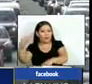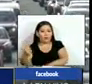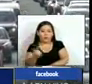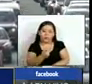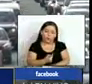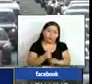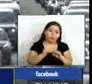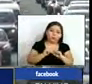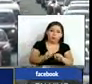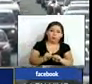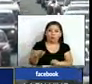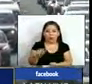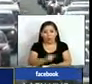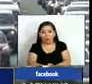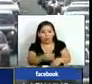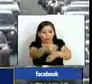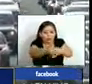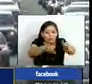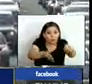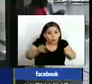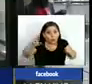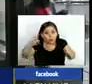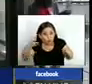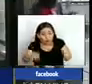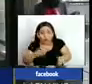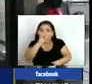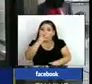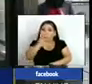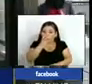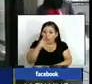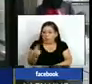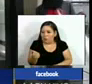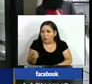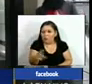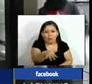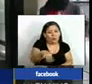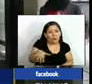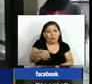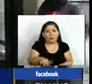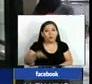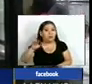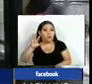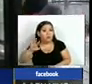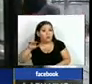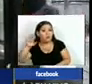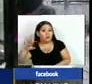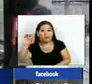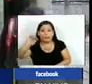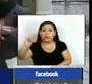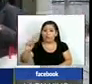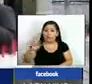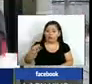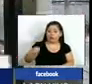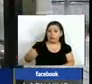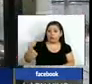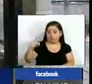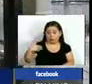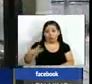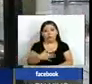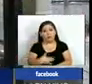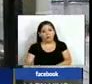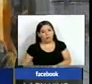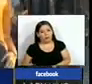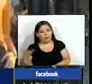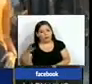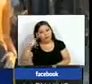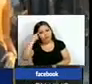creciente ocupación de las camas de terapia intensiva en la capital y las localidades cercanas de 54% la semana pasada, el presidente Alberto Fernández